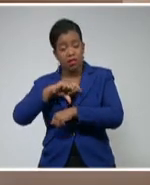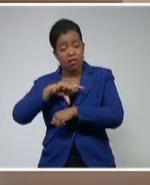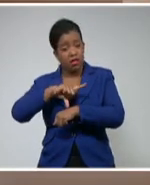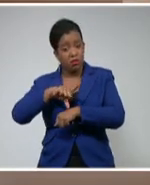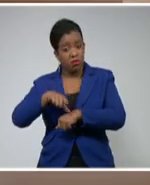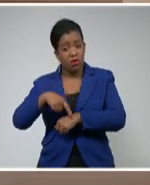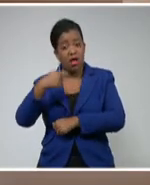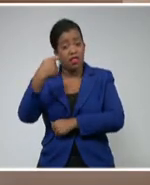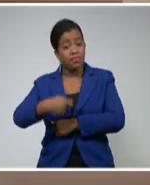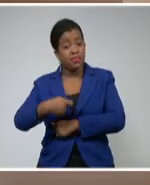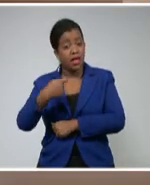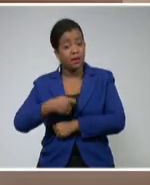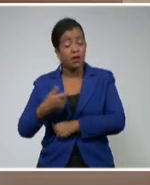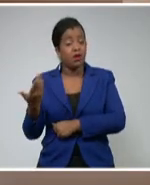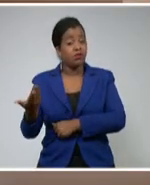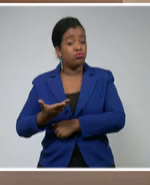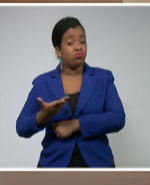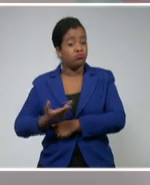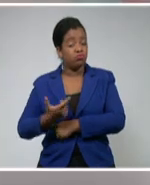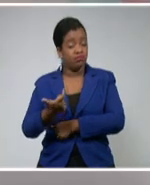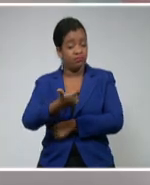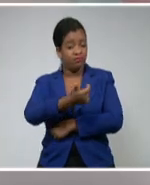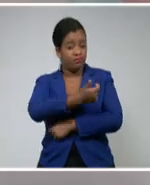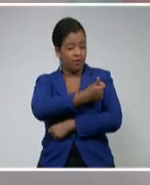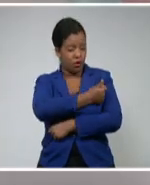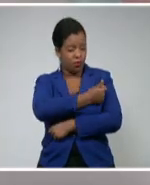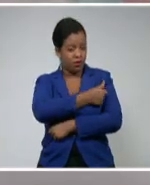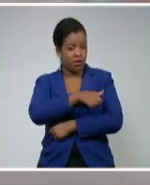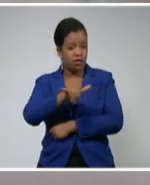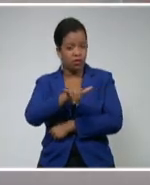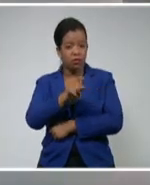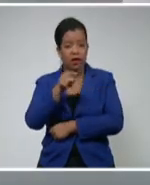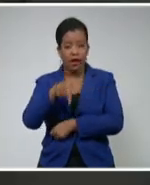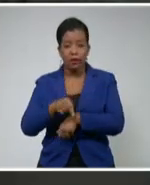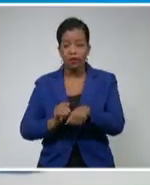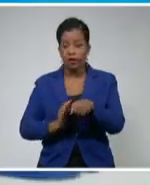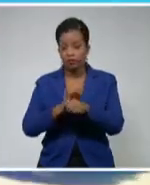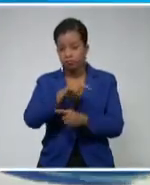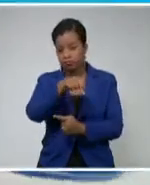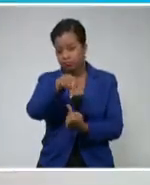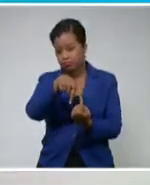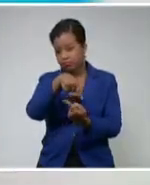dependerán de la carrera entre las vacunas y las variantes emergentes del virus.